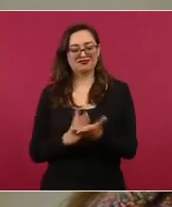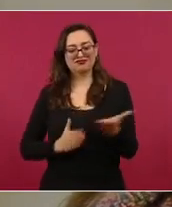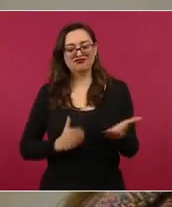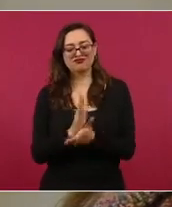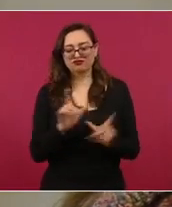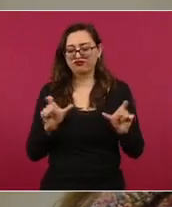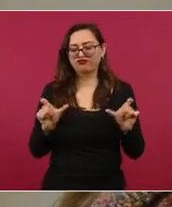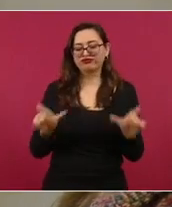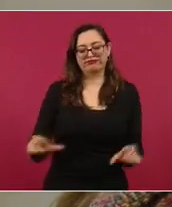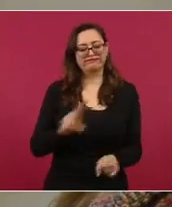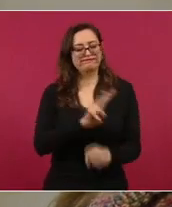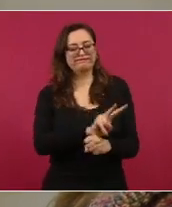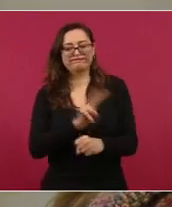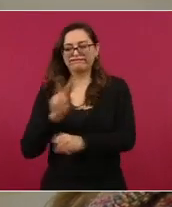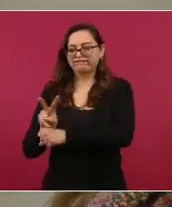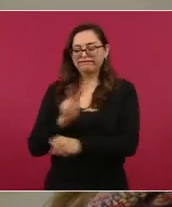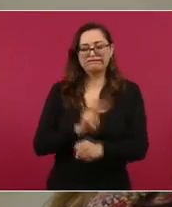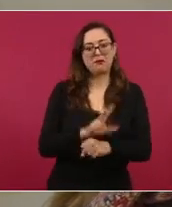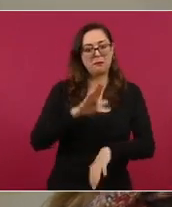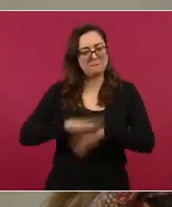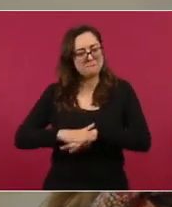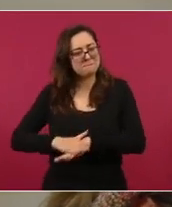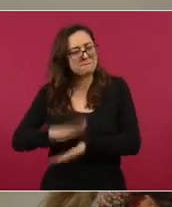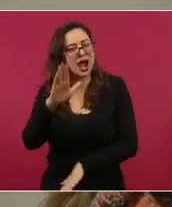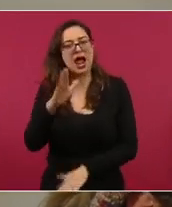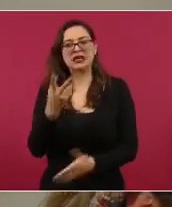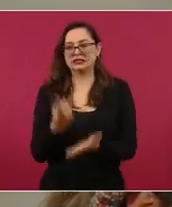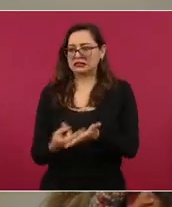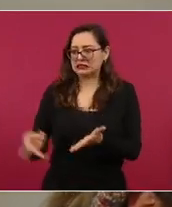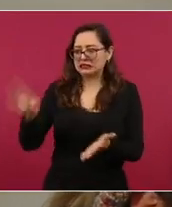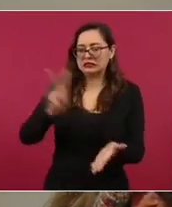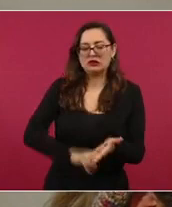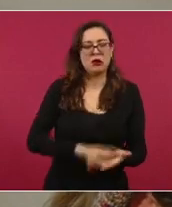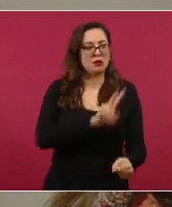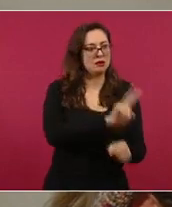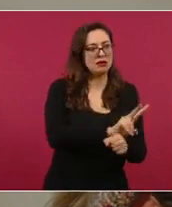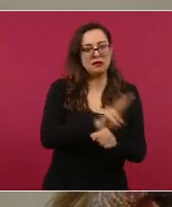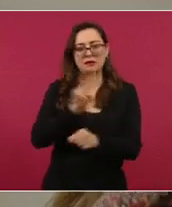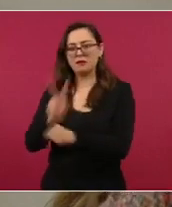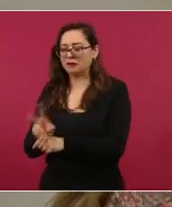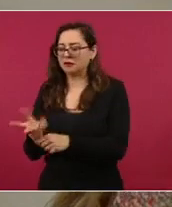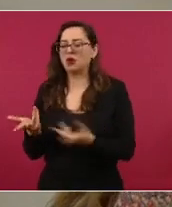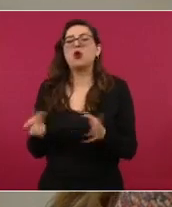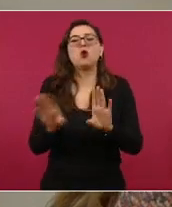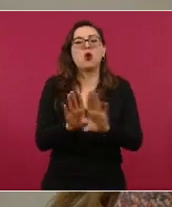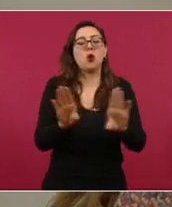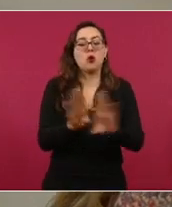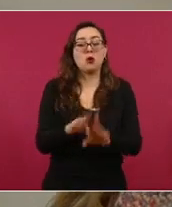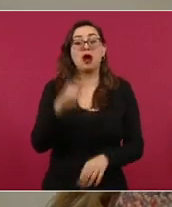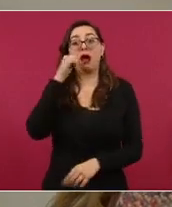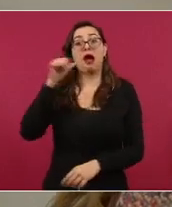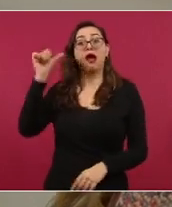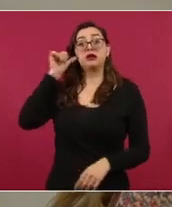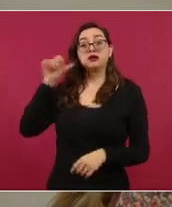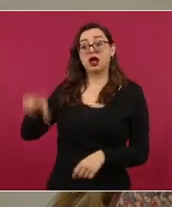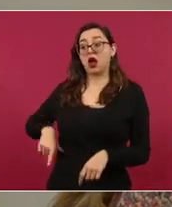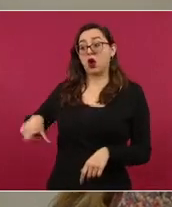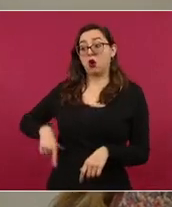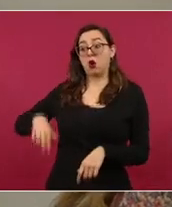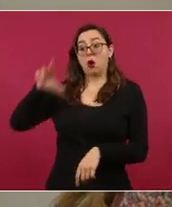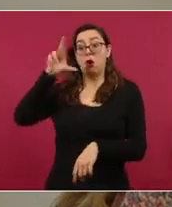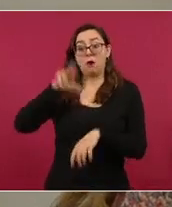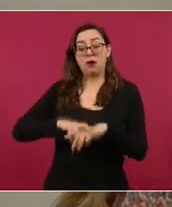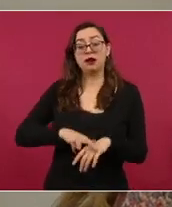en ambos estados. Anunció ayer el gobernador Alfonso Durazo que llegan 800 elementos a